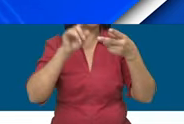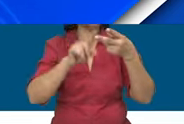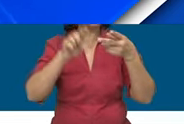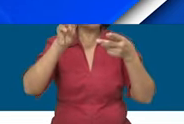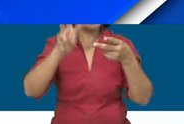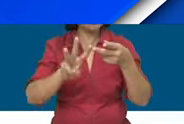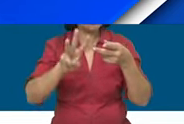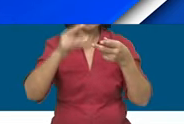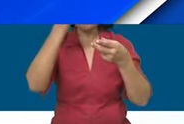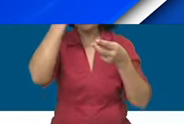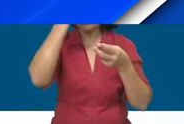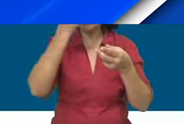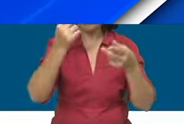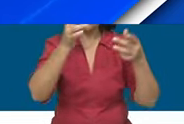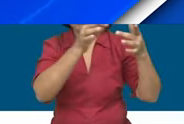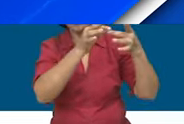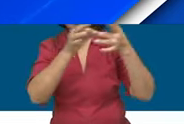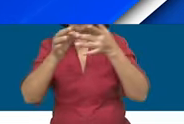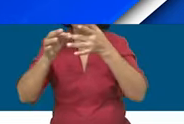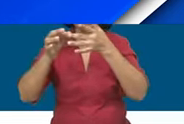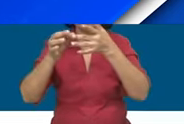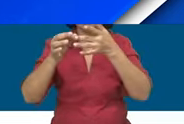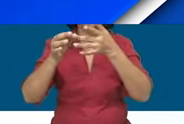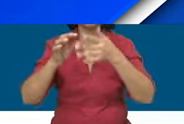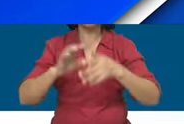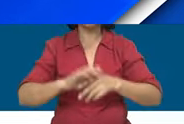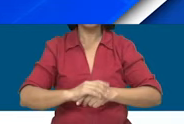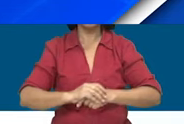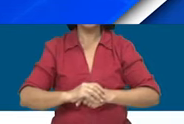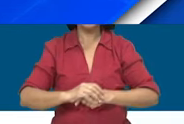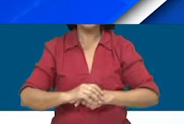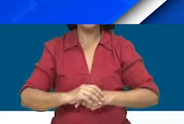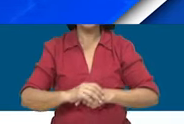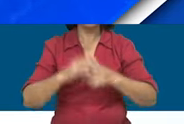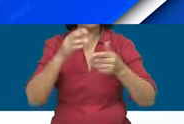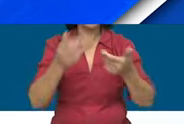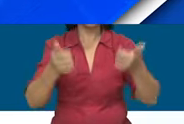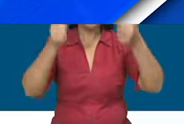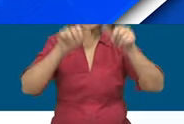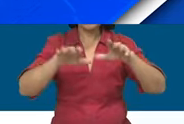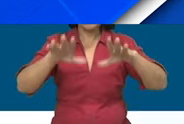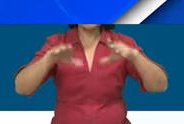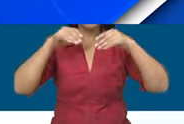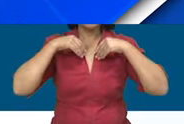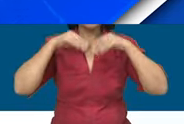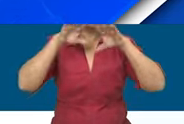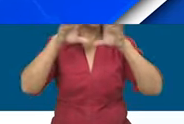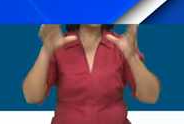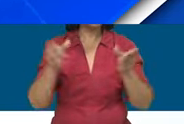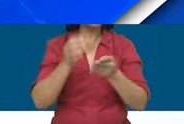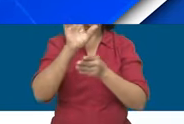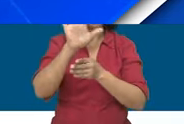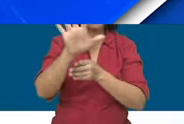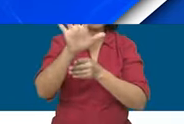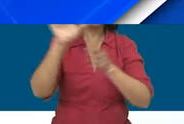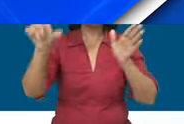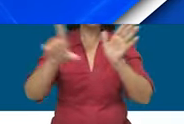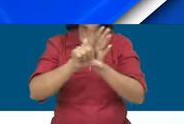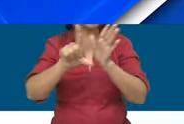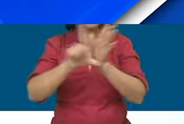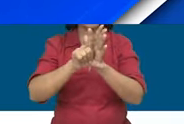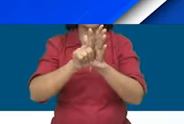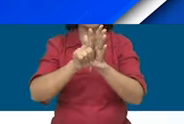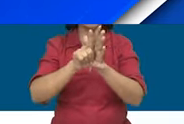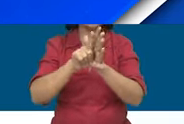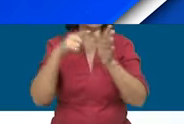tres solemnes y tres especiales se aprobaron un total de cinco leyes